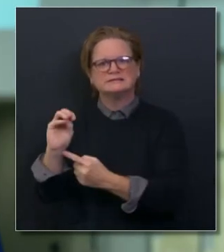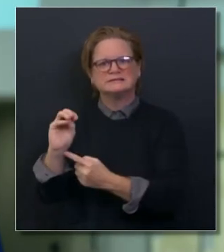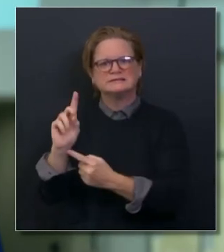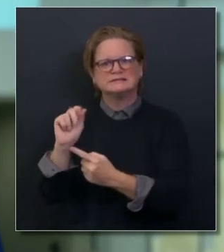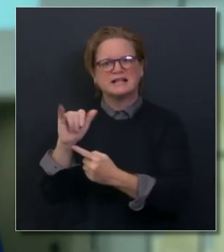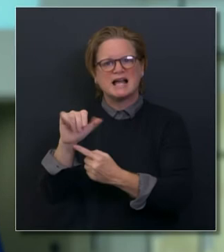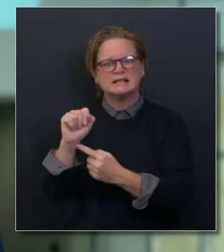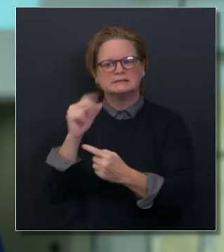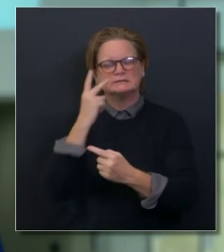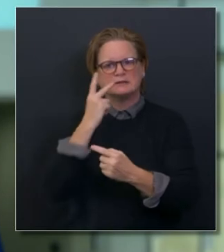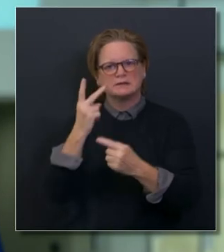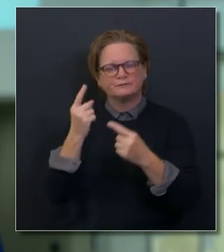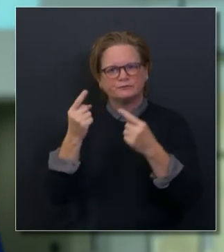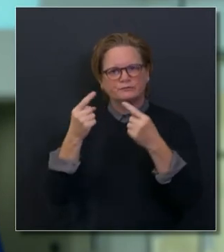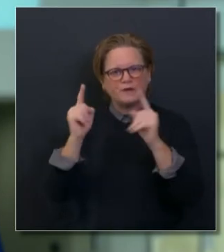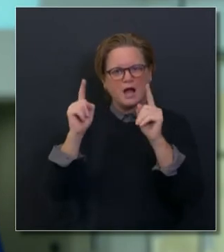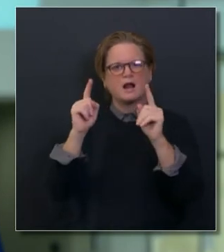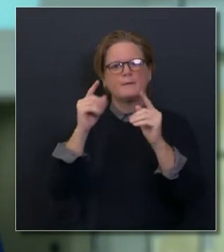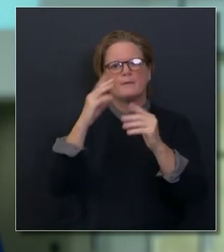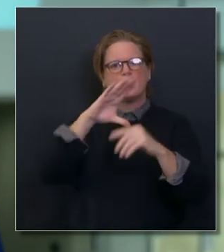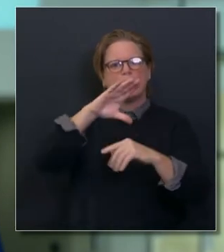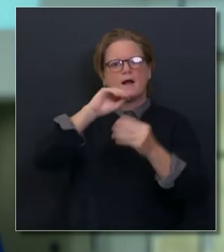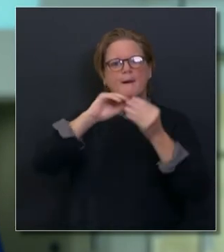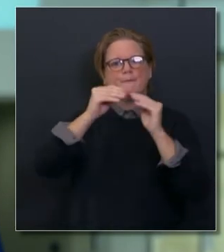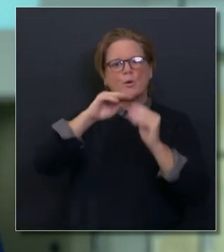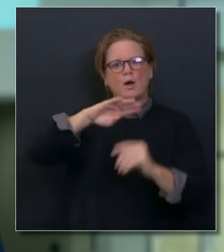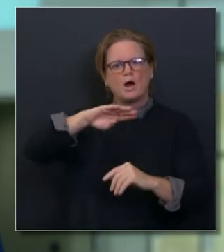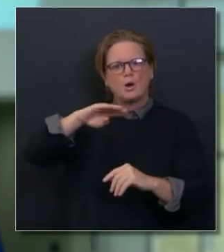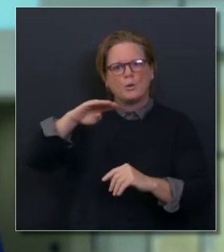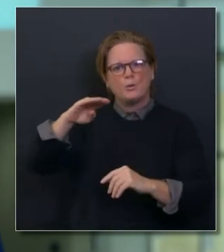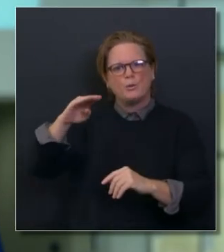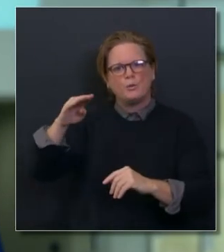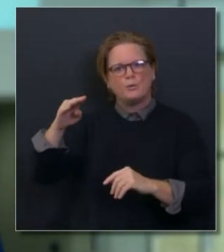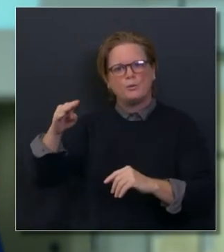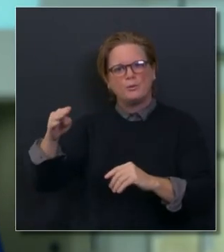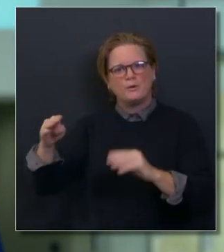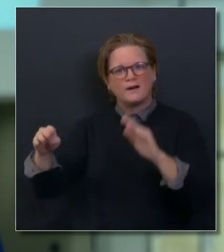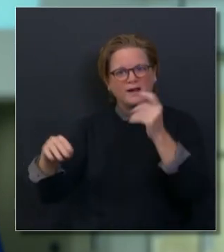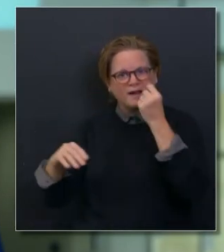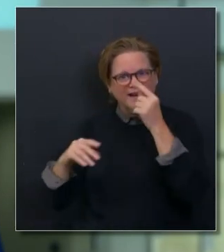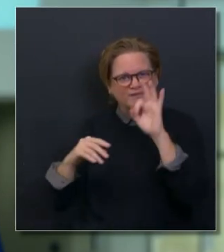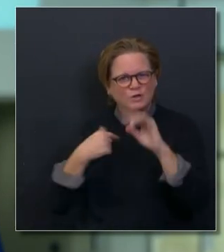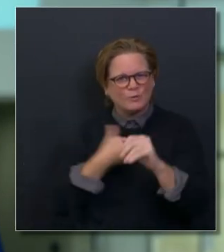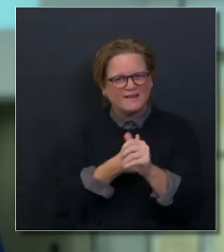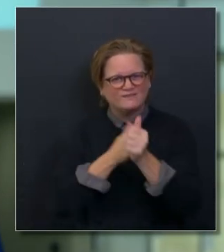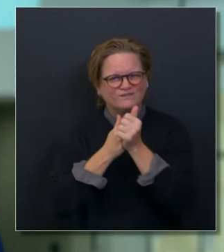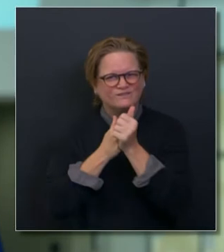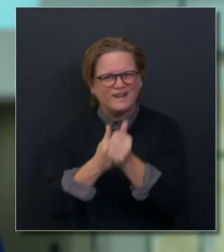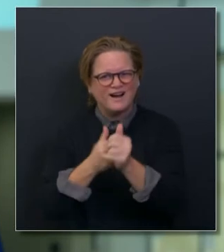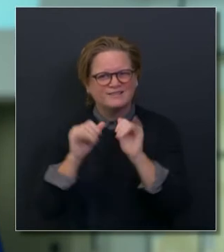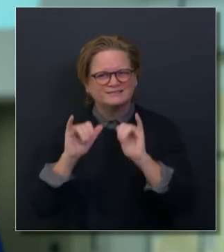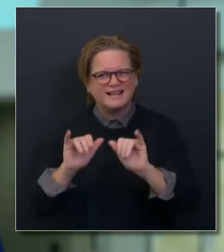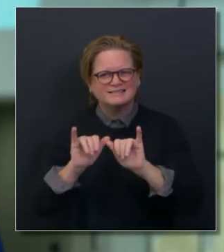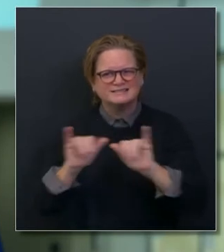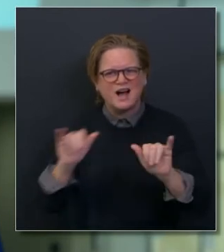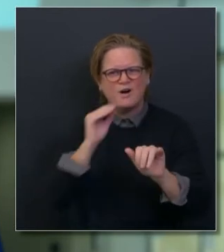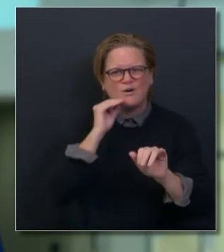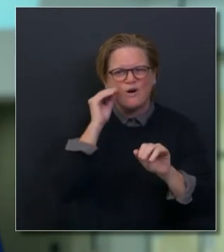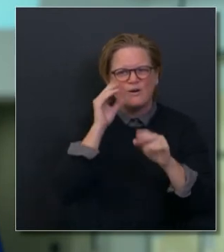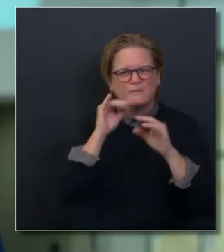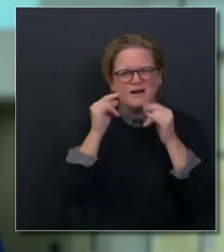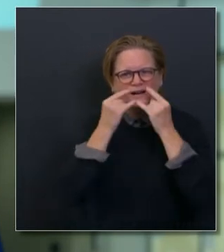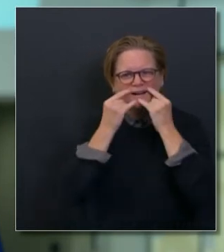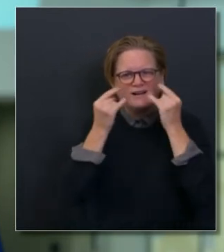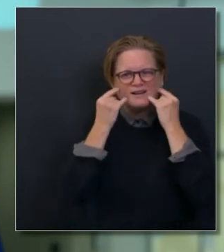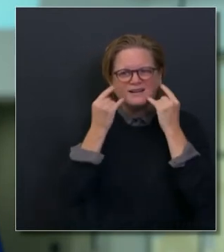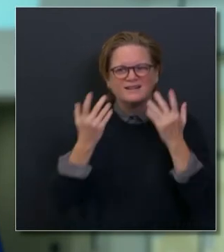hospitalario vea el tipo de alivio que pueda regresar a algo controlable y más normal. Eso es